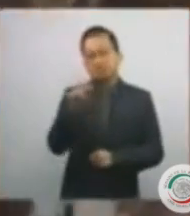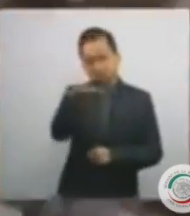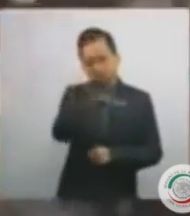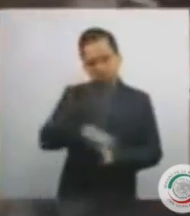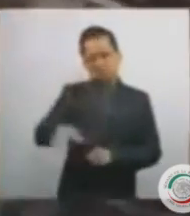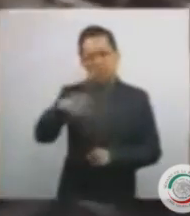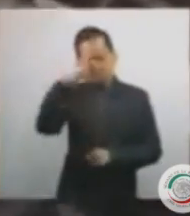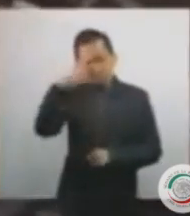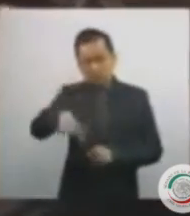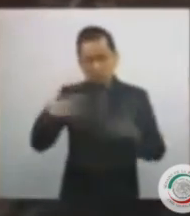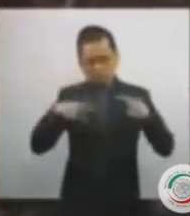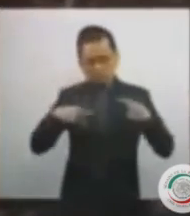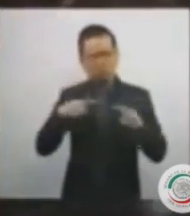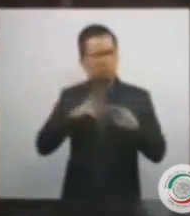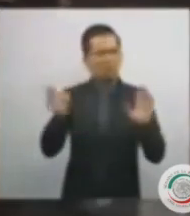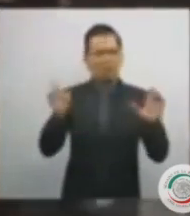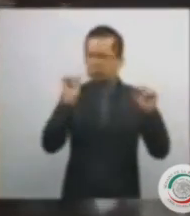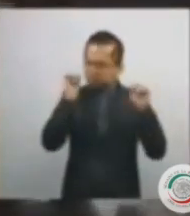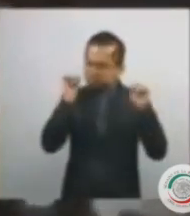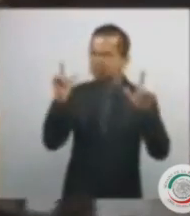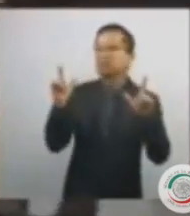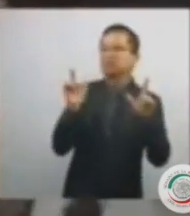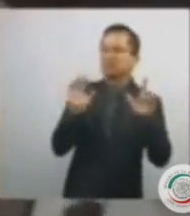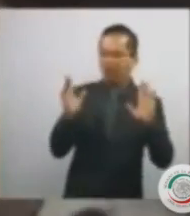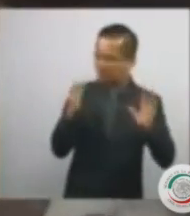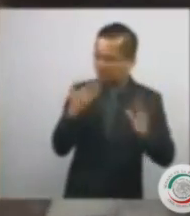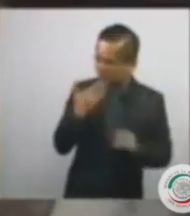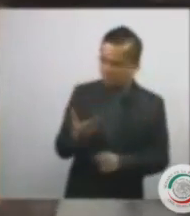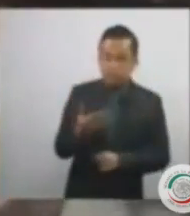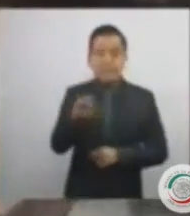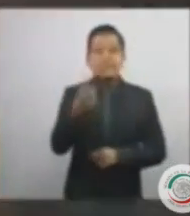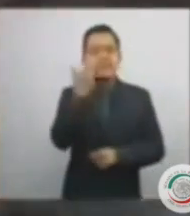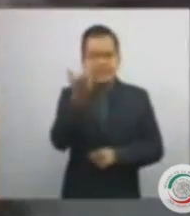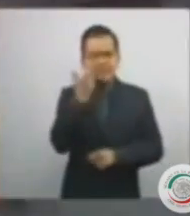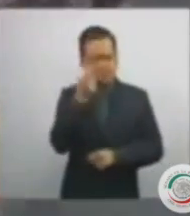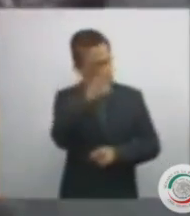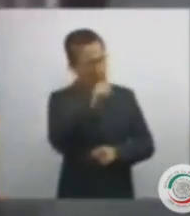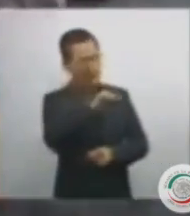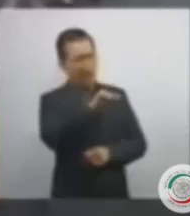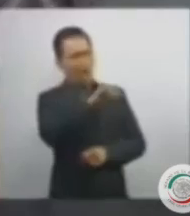Obrador. Y en una nación que se precia, como dice el